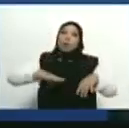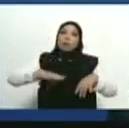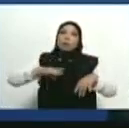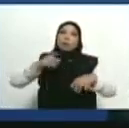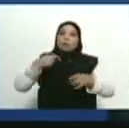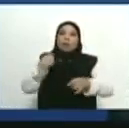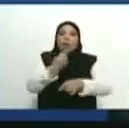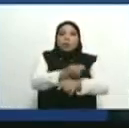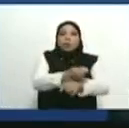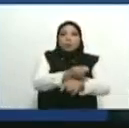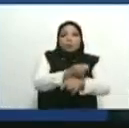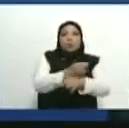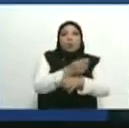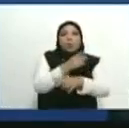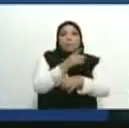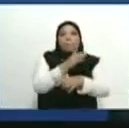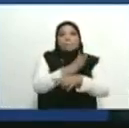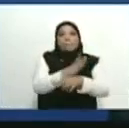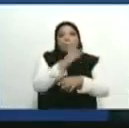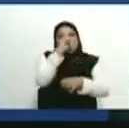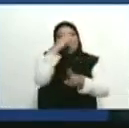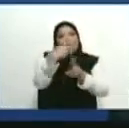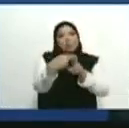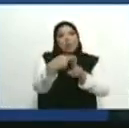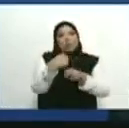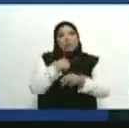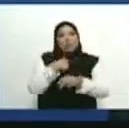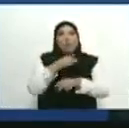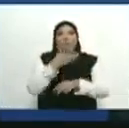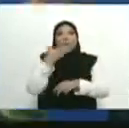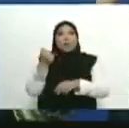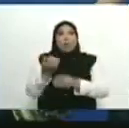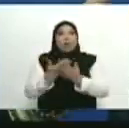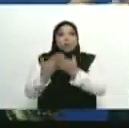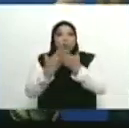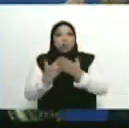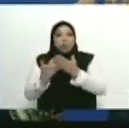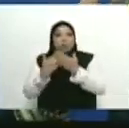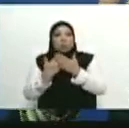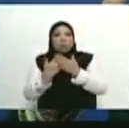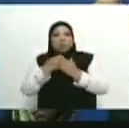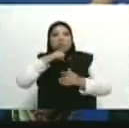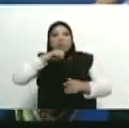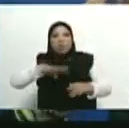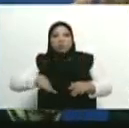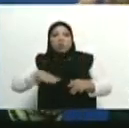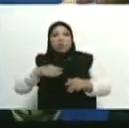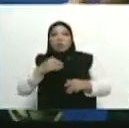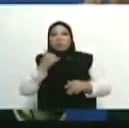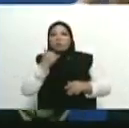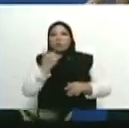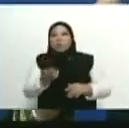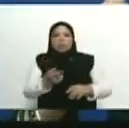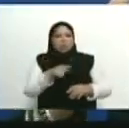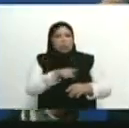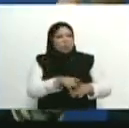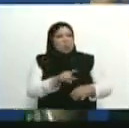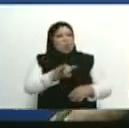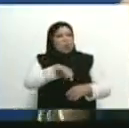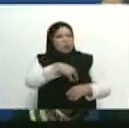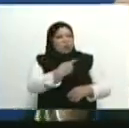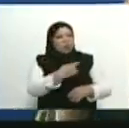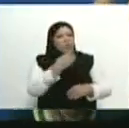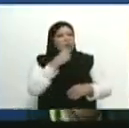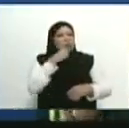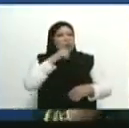gradué con honores de bachillerato y cuando yo dije en bachillerato que iba a estudiar historia, vas a estudiar eso, ¿eso para qué sirve? Te volviste loco. No, sí, tú estás loco, pero si